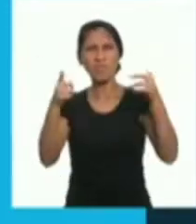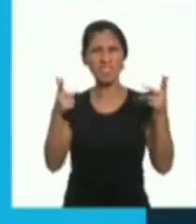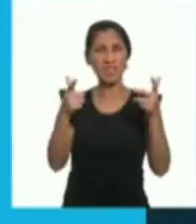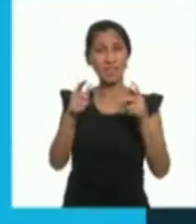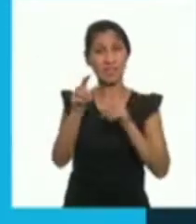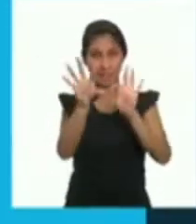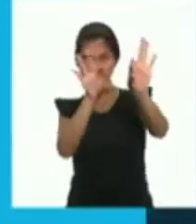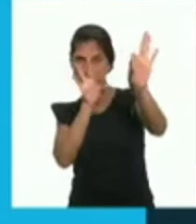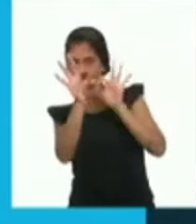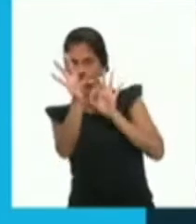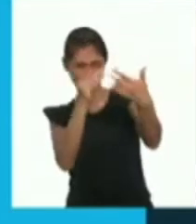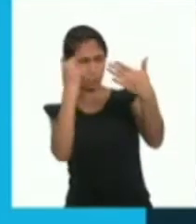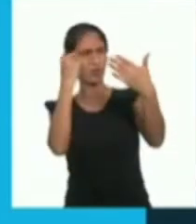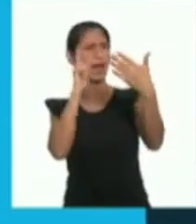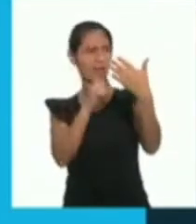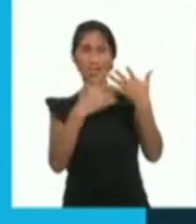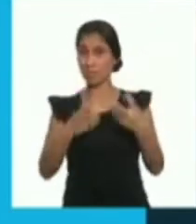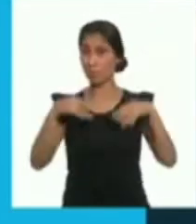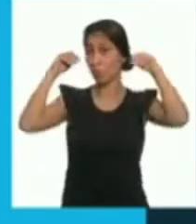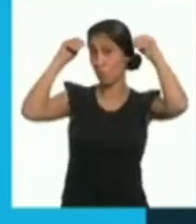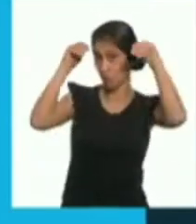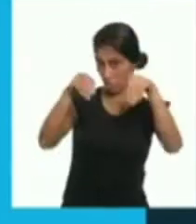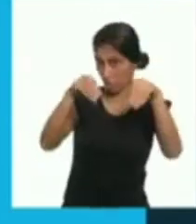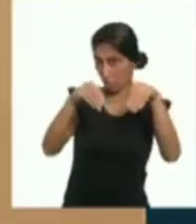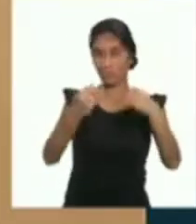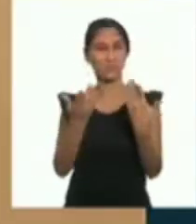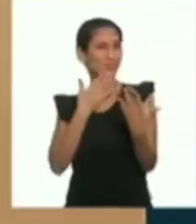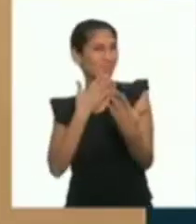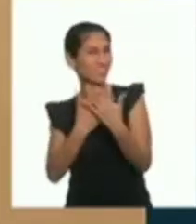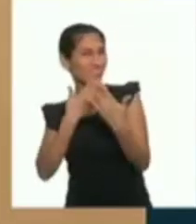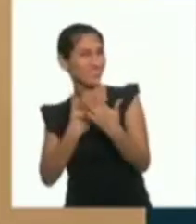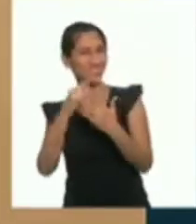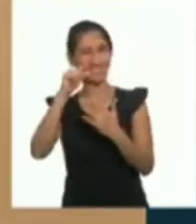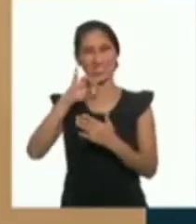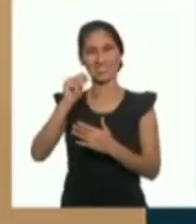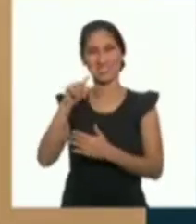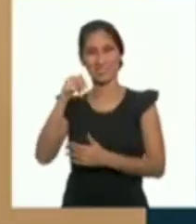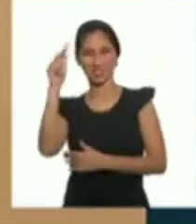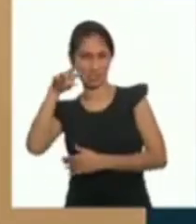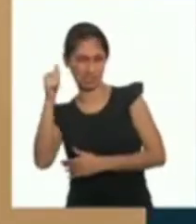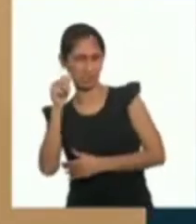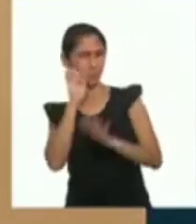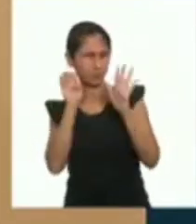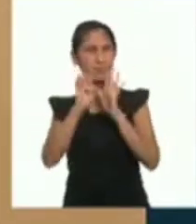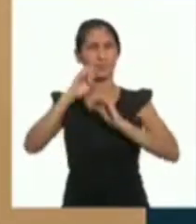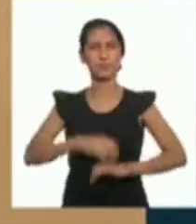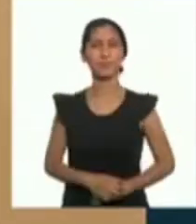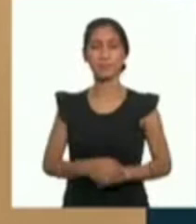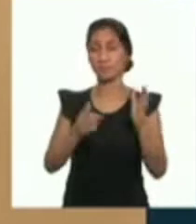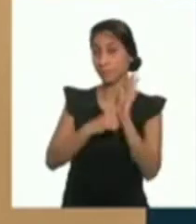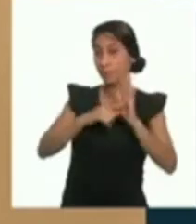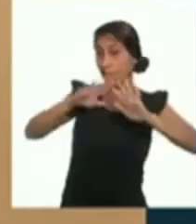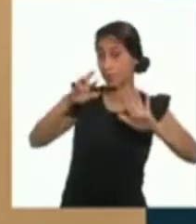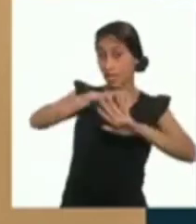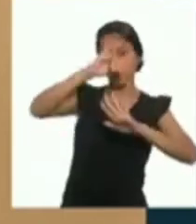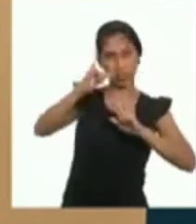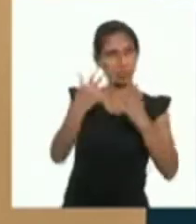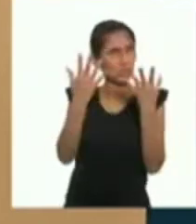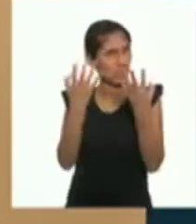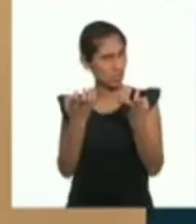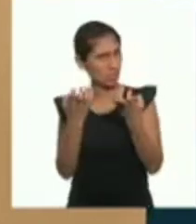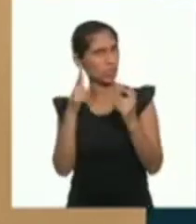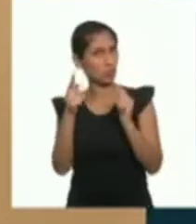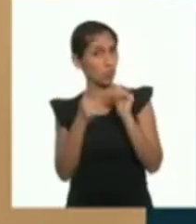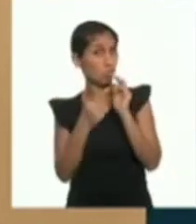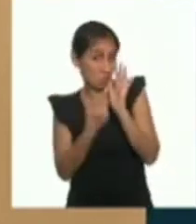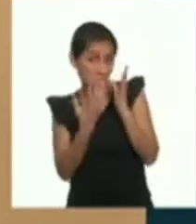la selección de la realidad que decidimos poner en la obra. Gracias, Gugliana. Pongamos un ejemplo. Si el proyecto que quieres